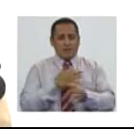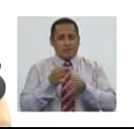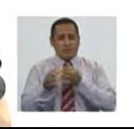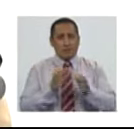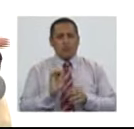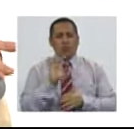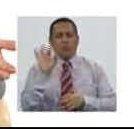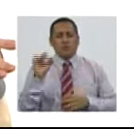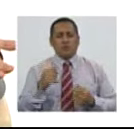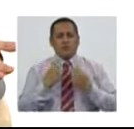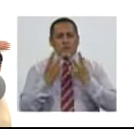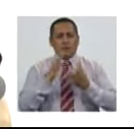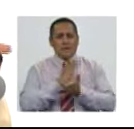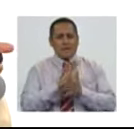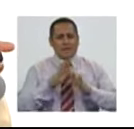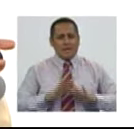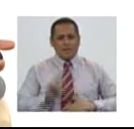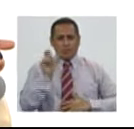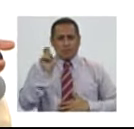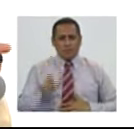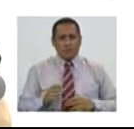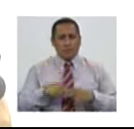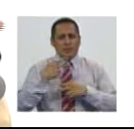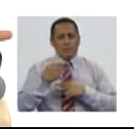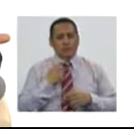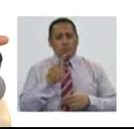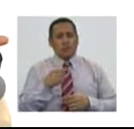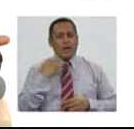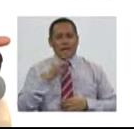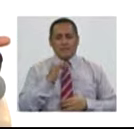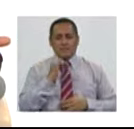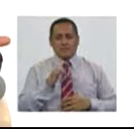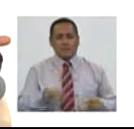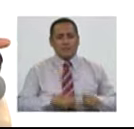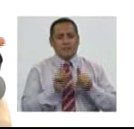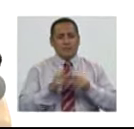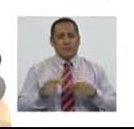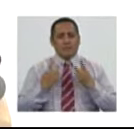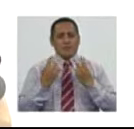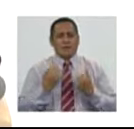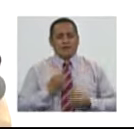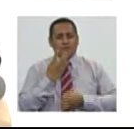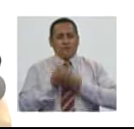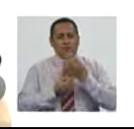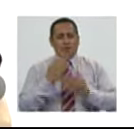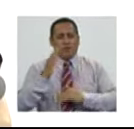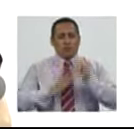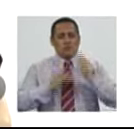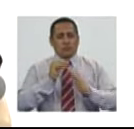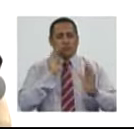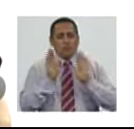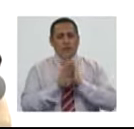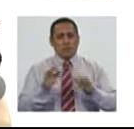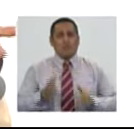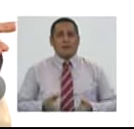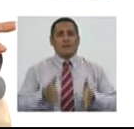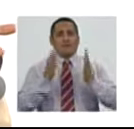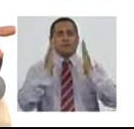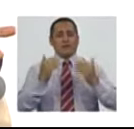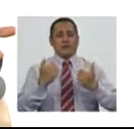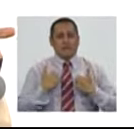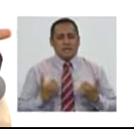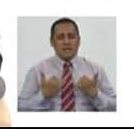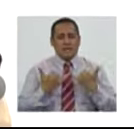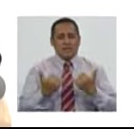que hemos visto u otros que tienen que ver con la tranquilidad del vecino No es muy frecuente que se hagan construcciones Como por ejemplo un edificio